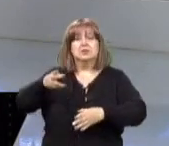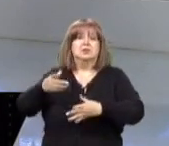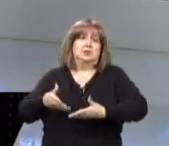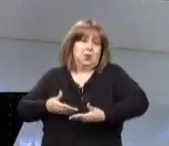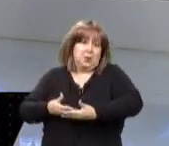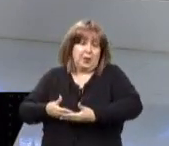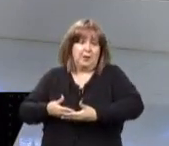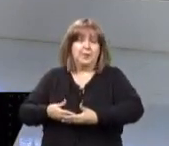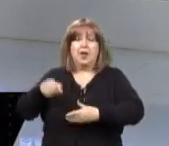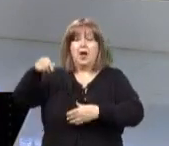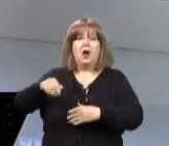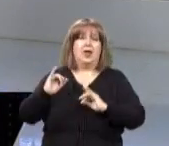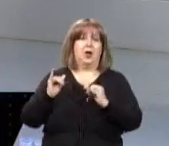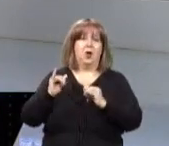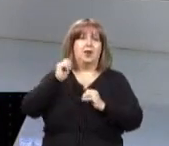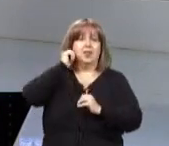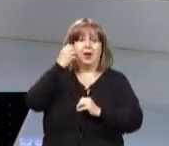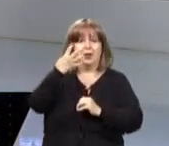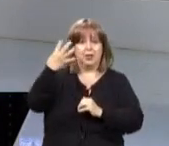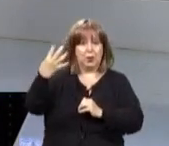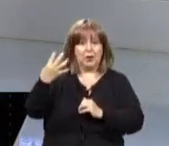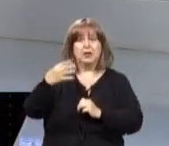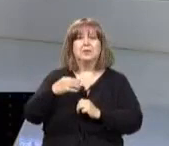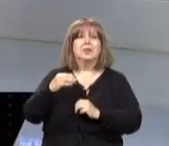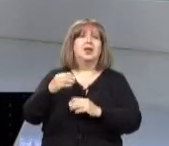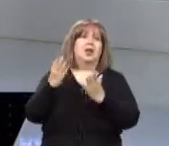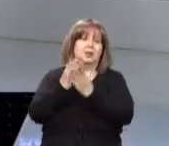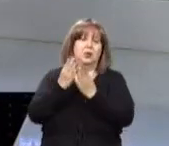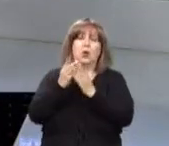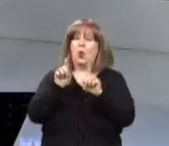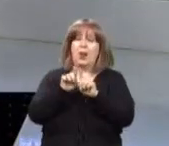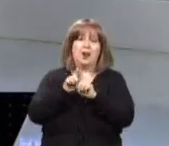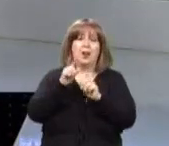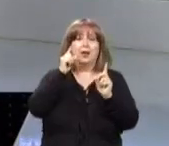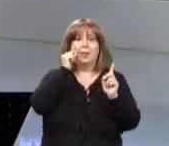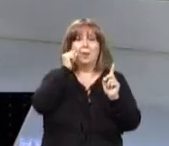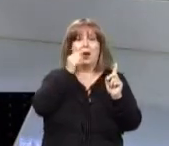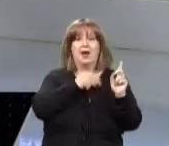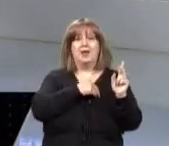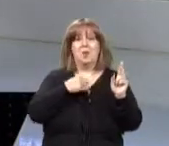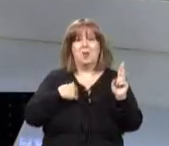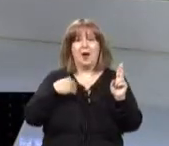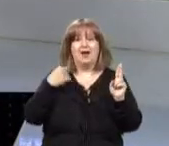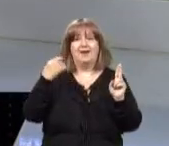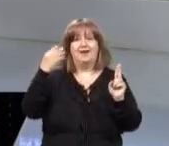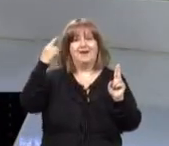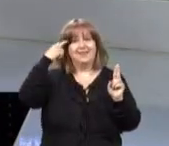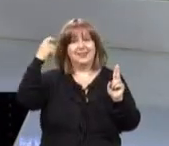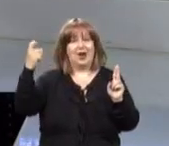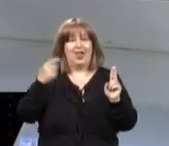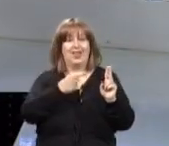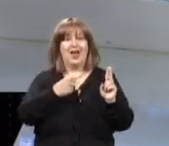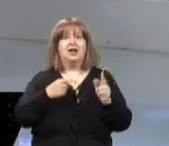No, sabemos que tiene 44 años y que estudió filosofía y letras. Pero accedió a hacerse el ADN, o sea, obviamente por accedió eso estamos